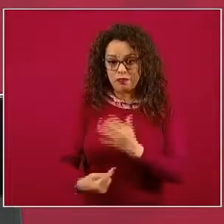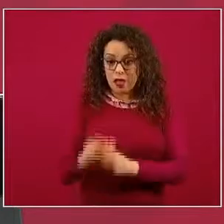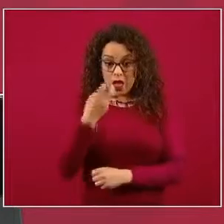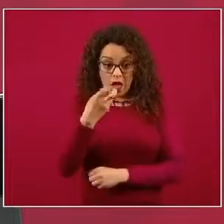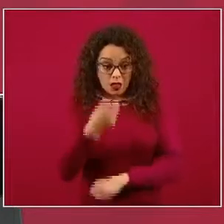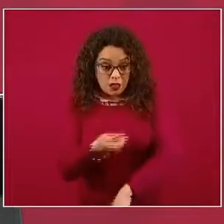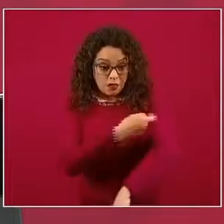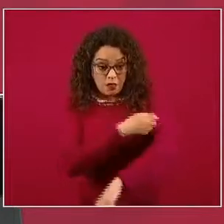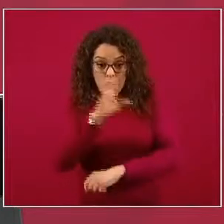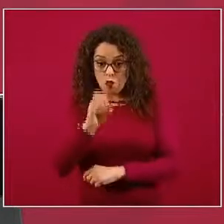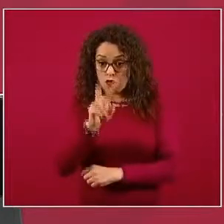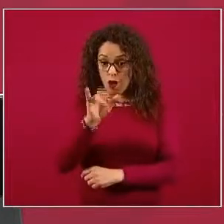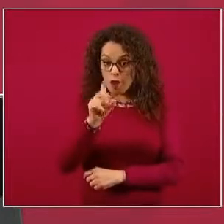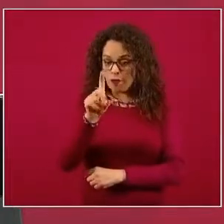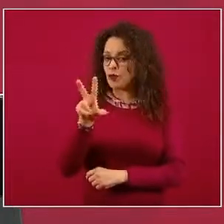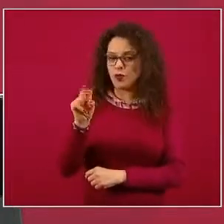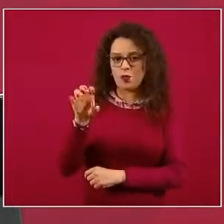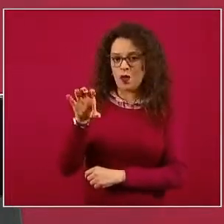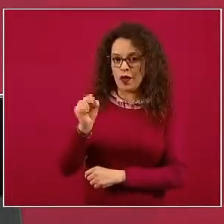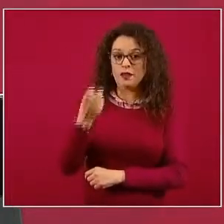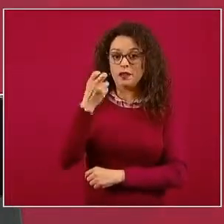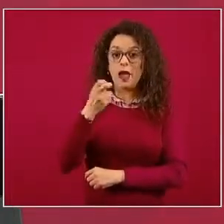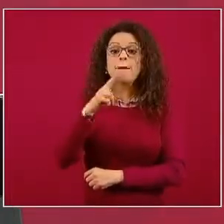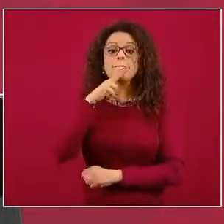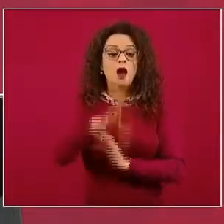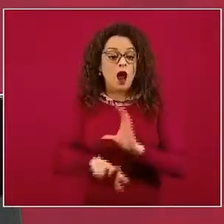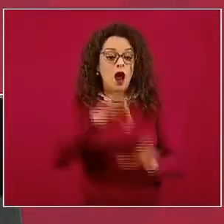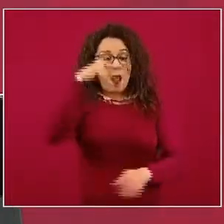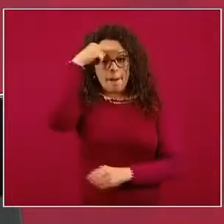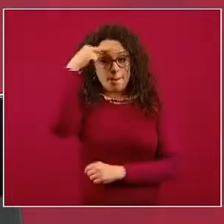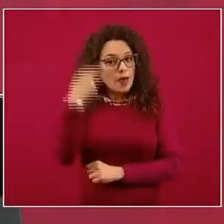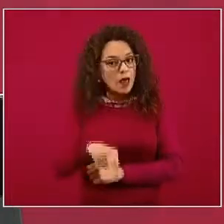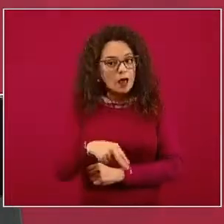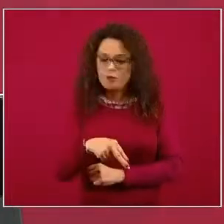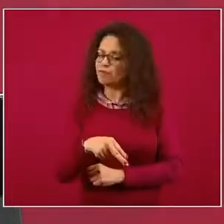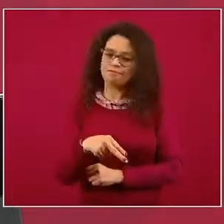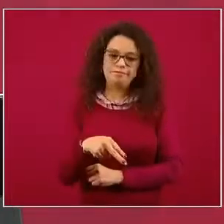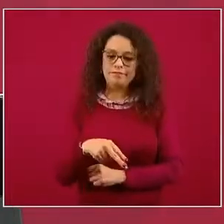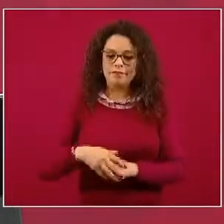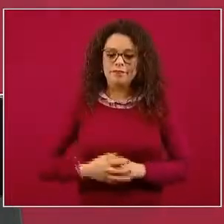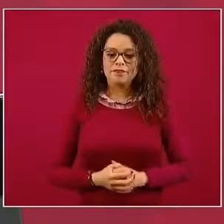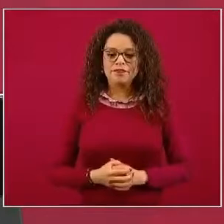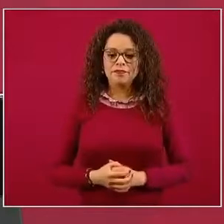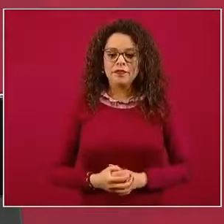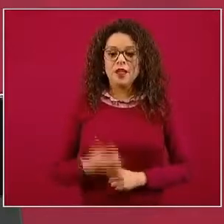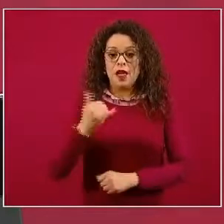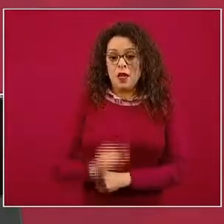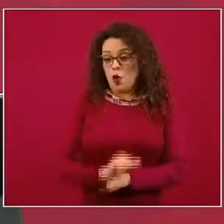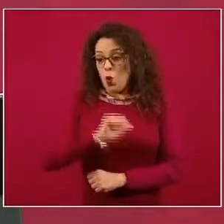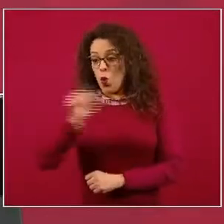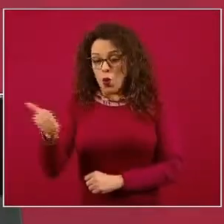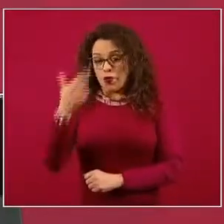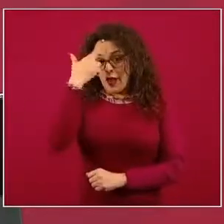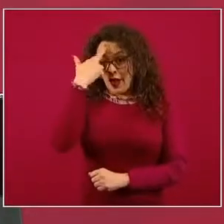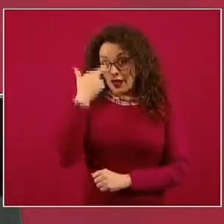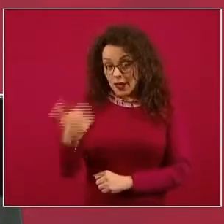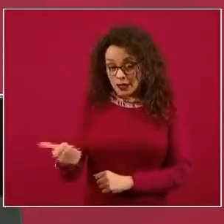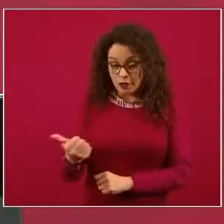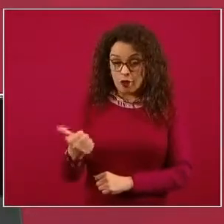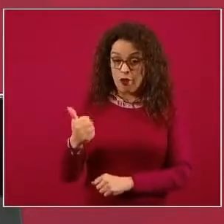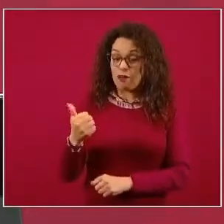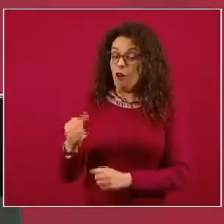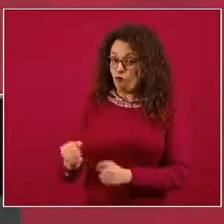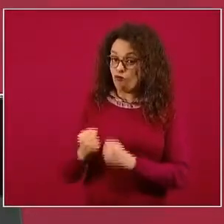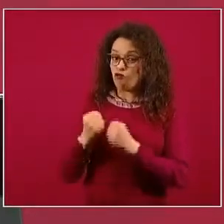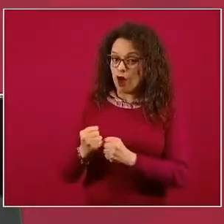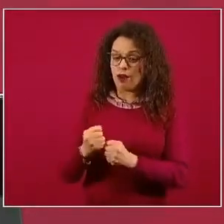las que se prefiera específicamente a México. Y otra razón muy poderosa, otro grupo de razones, es